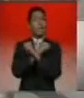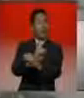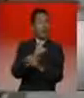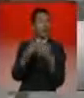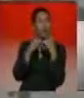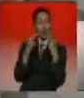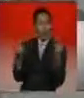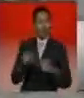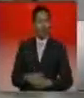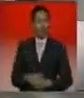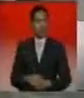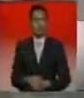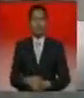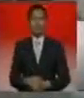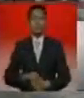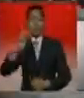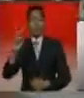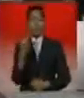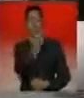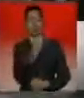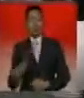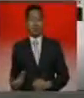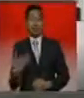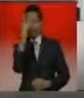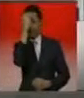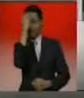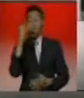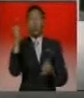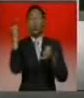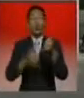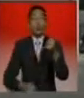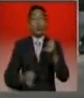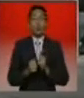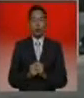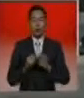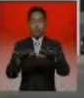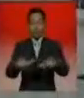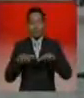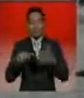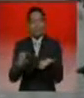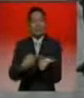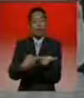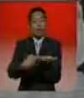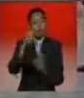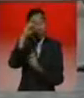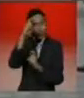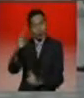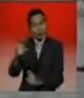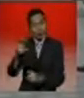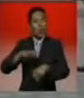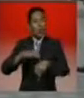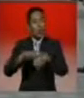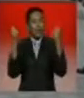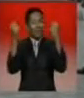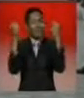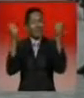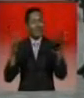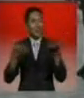el vicepresidente glass concluyó el día con la tradicional sesión solemne por las fiestas de fundación de guayaquil